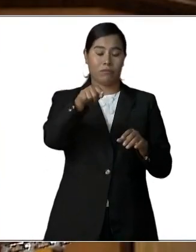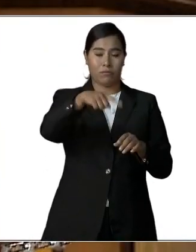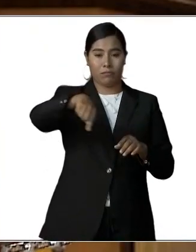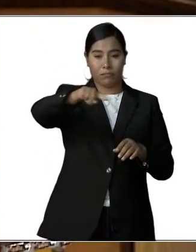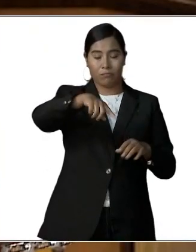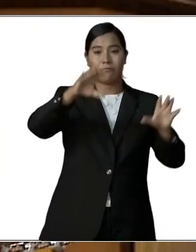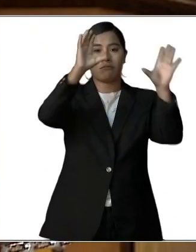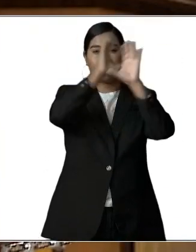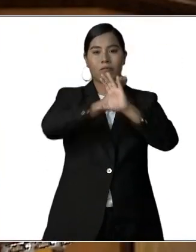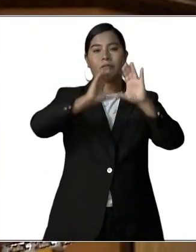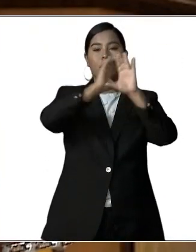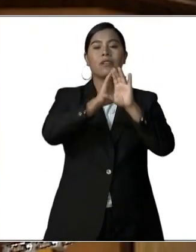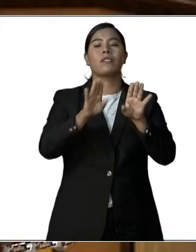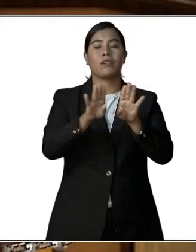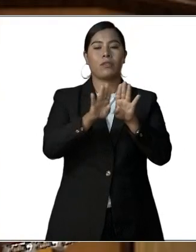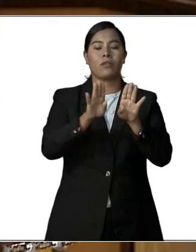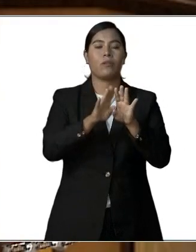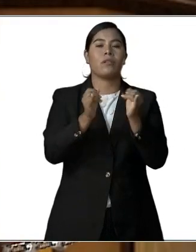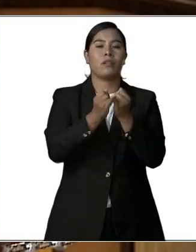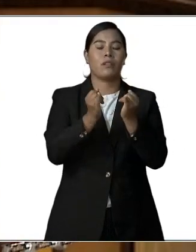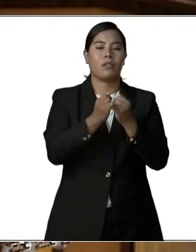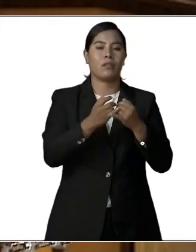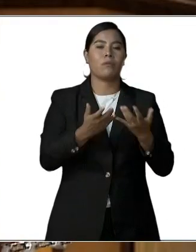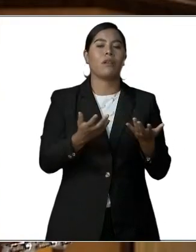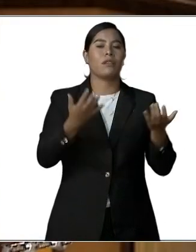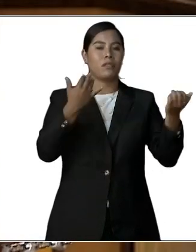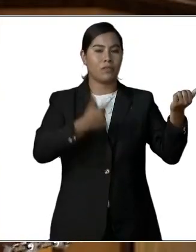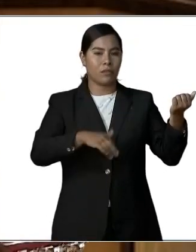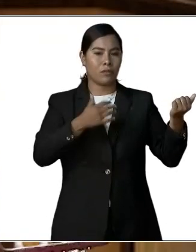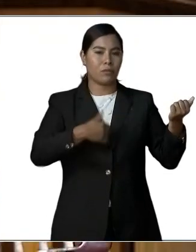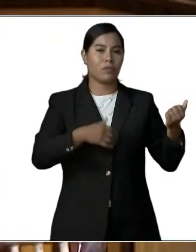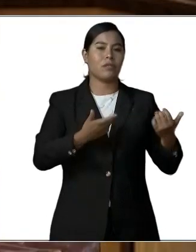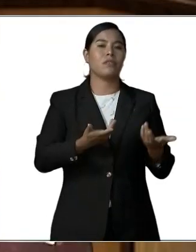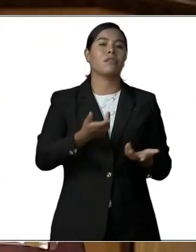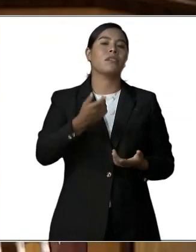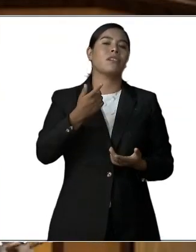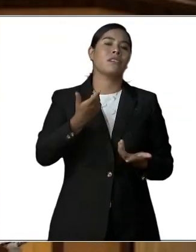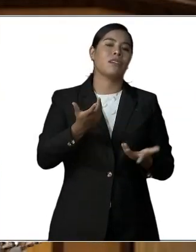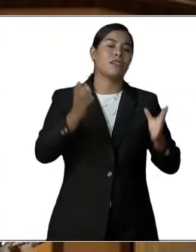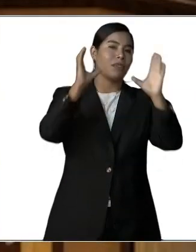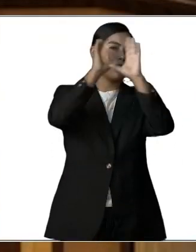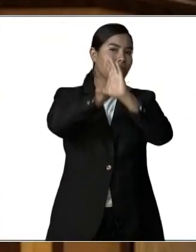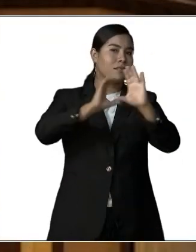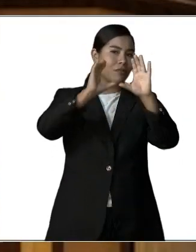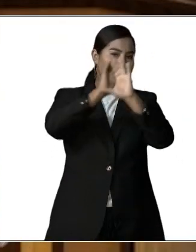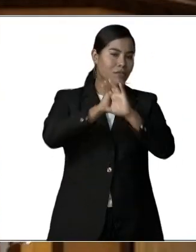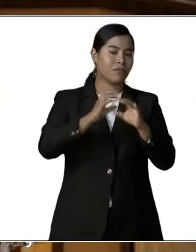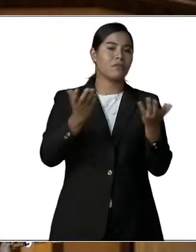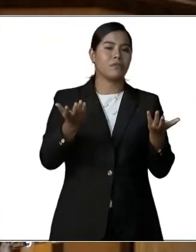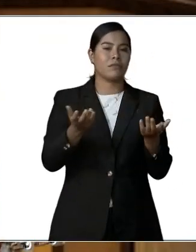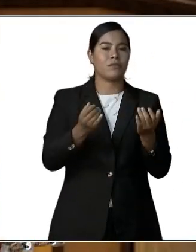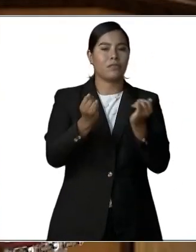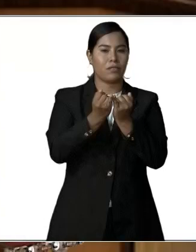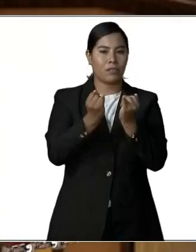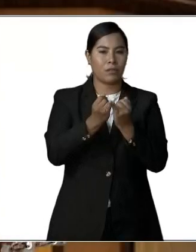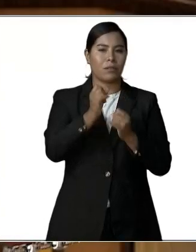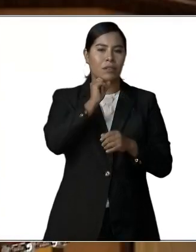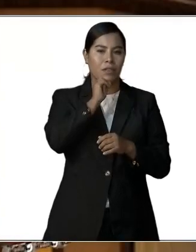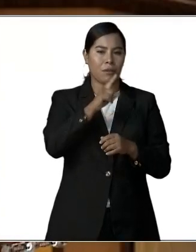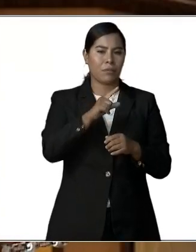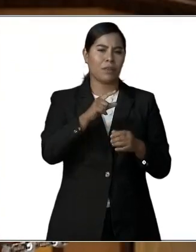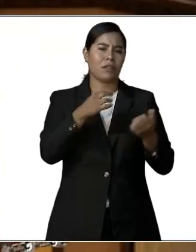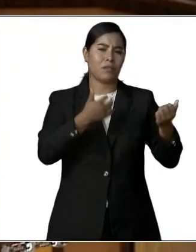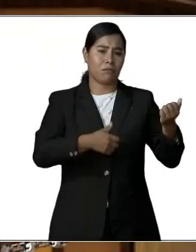la afinación de voces e instrumentos, la dificultad coral, es decir, las armonías que hagan, la dificultad en la ejecución